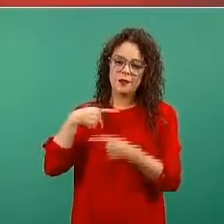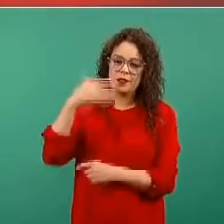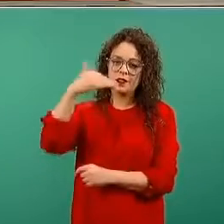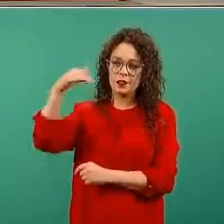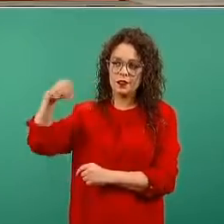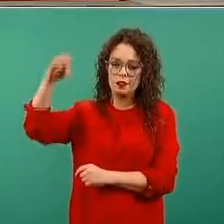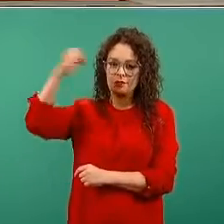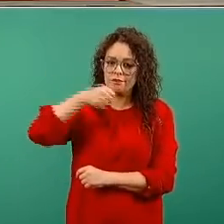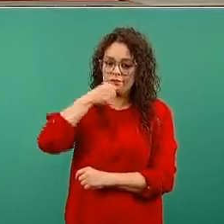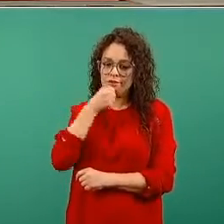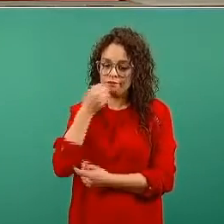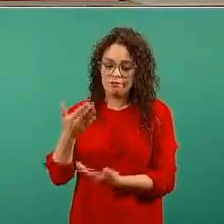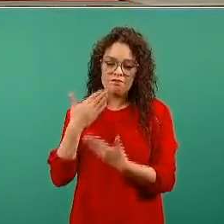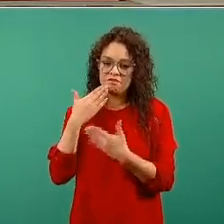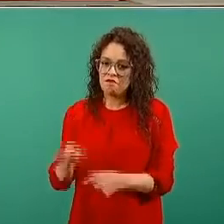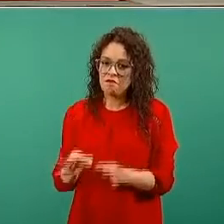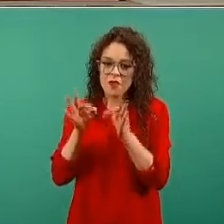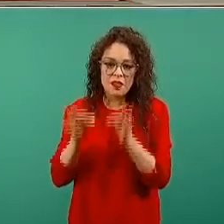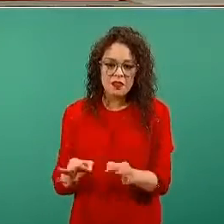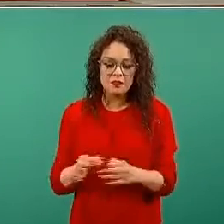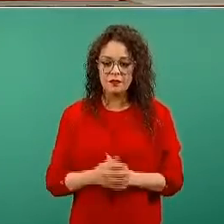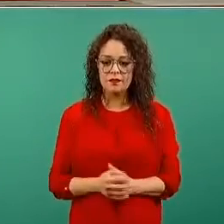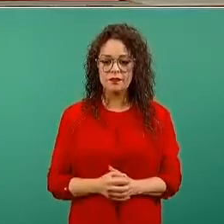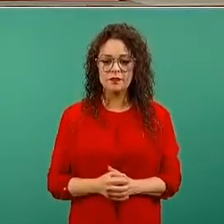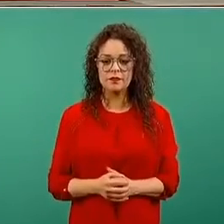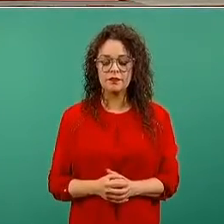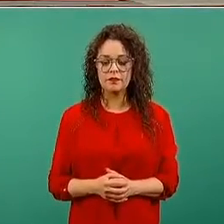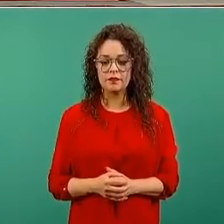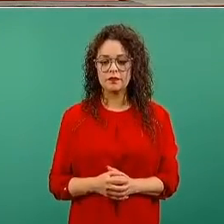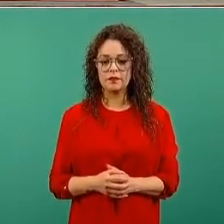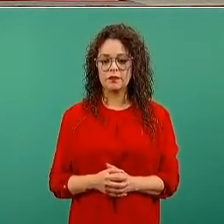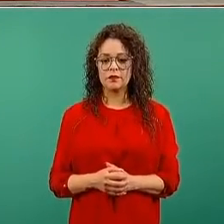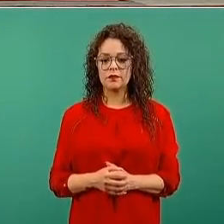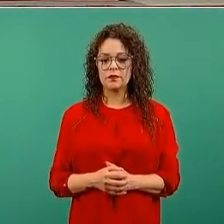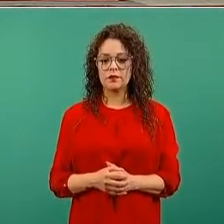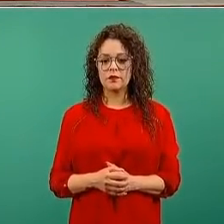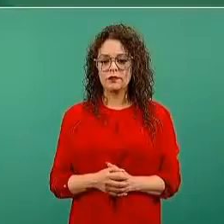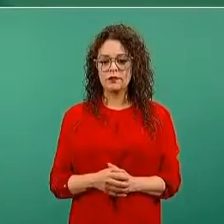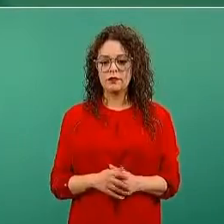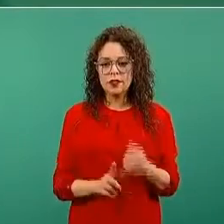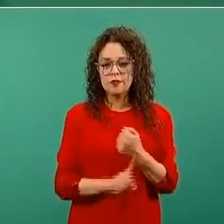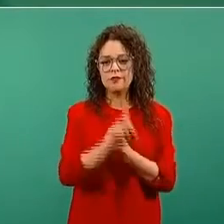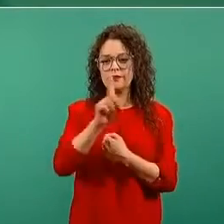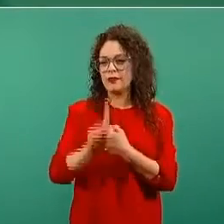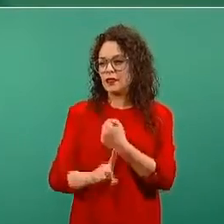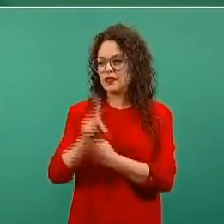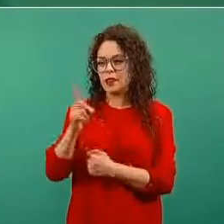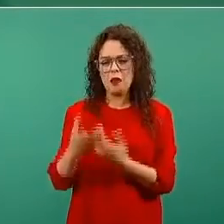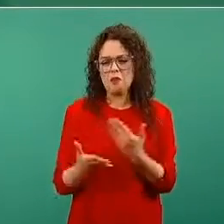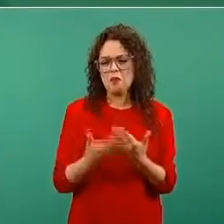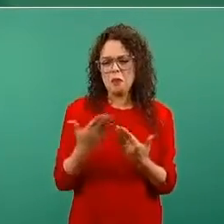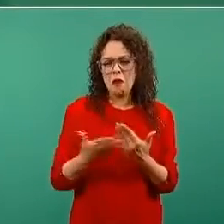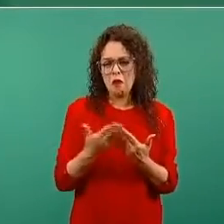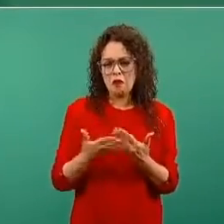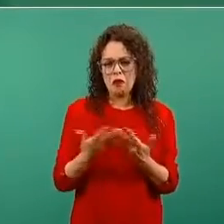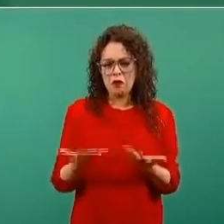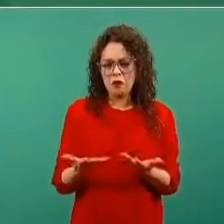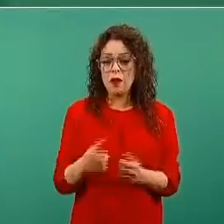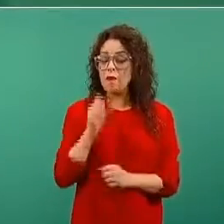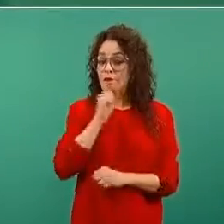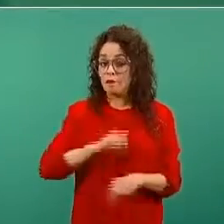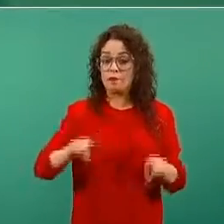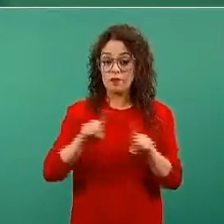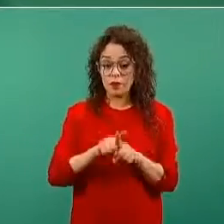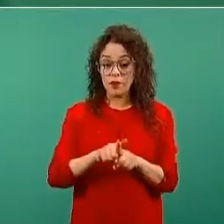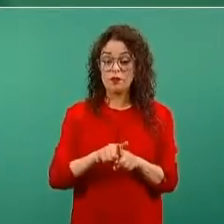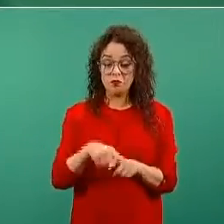mejores condiciones. Y en los pocos eventos adversos que hemos tenido, hemos visto también esta